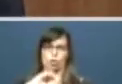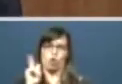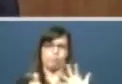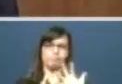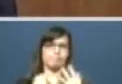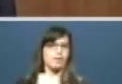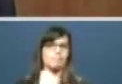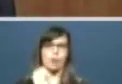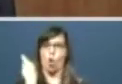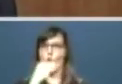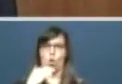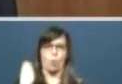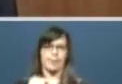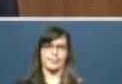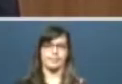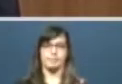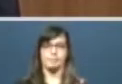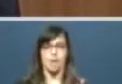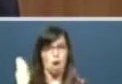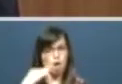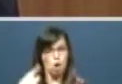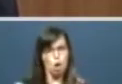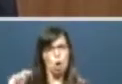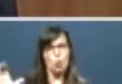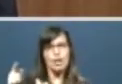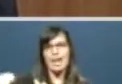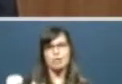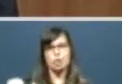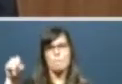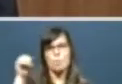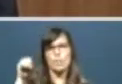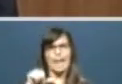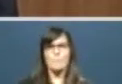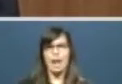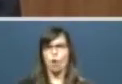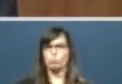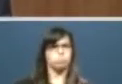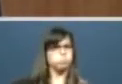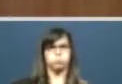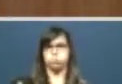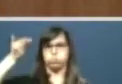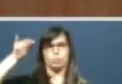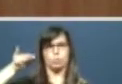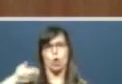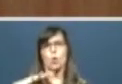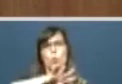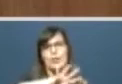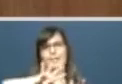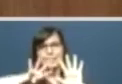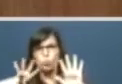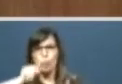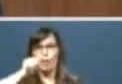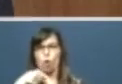jóvenes los jóvenes sufren una tasa de paro especialmente elevada el 49 con 8%